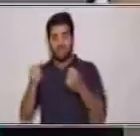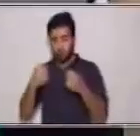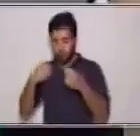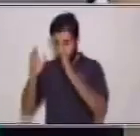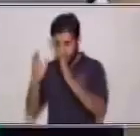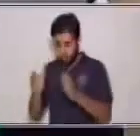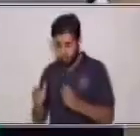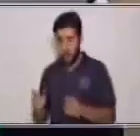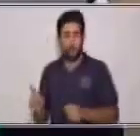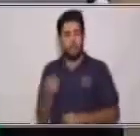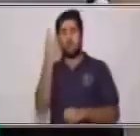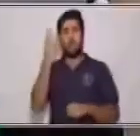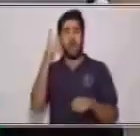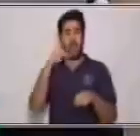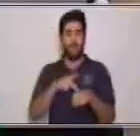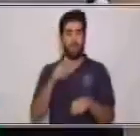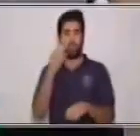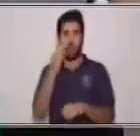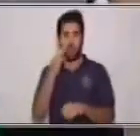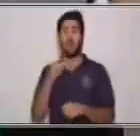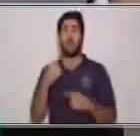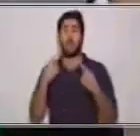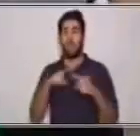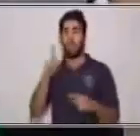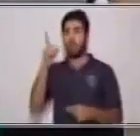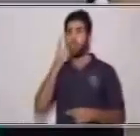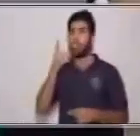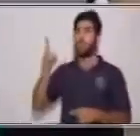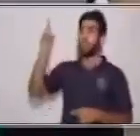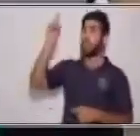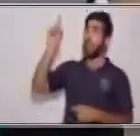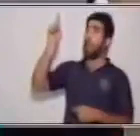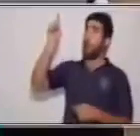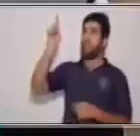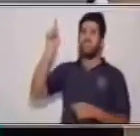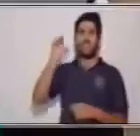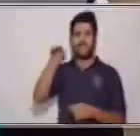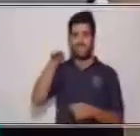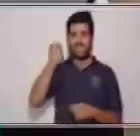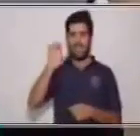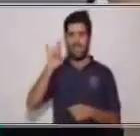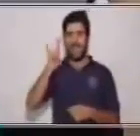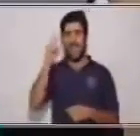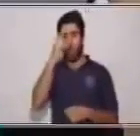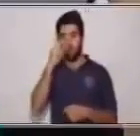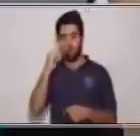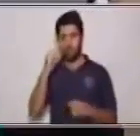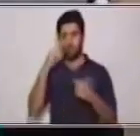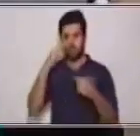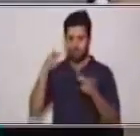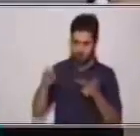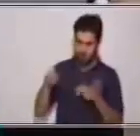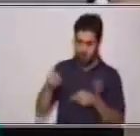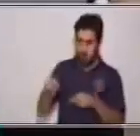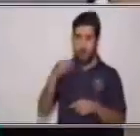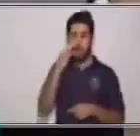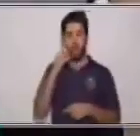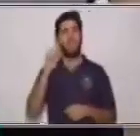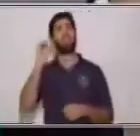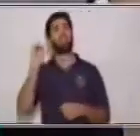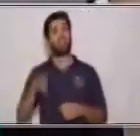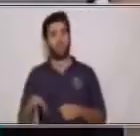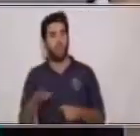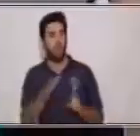sus mayores cualidades y virtudes, pero también incluyendo la capacidad de seducir y mentir. Su